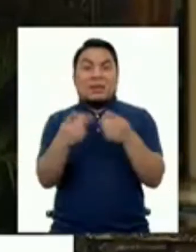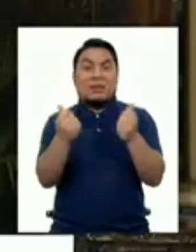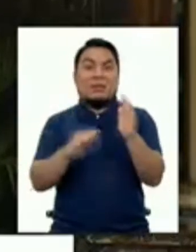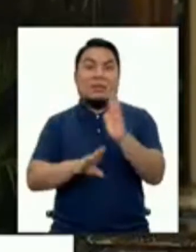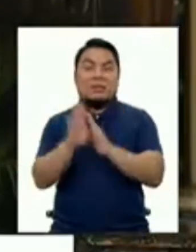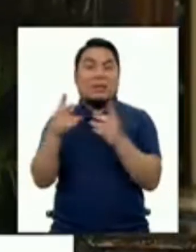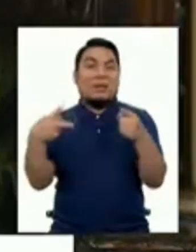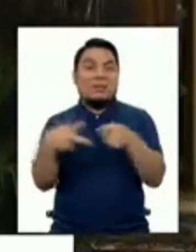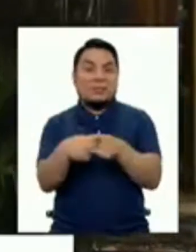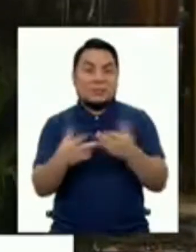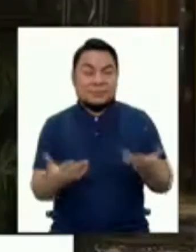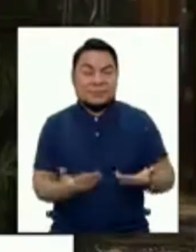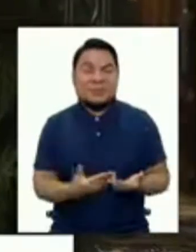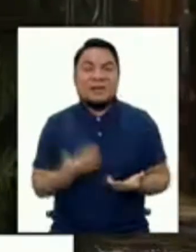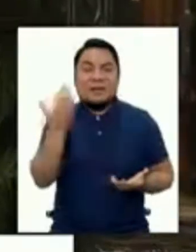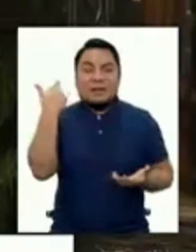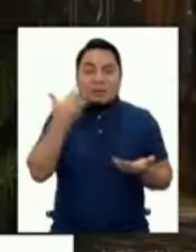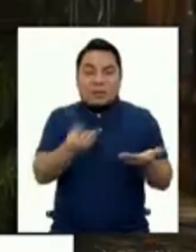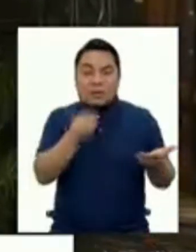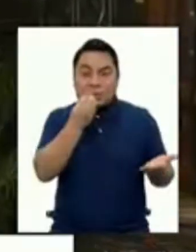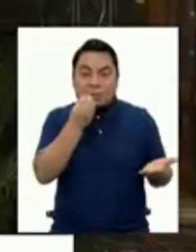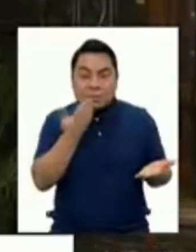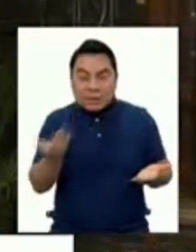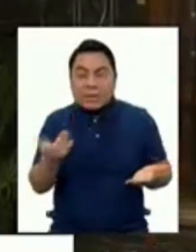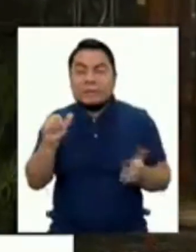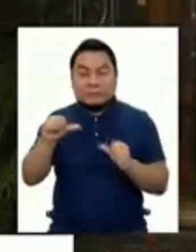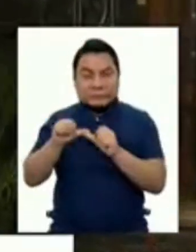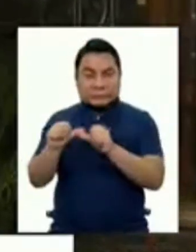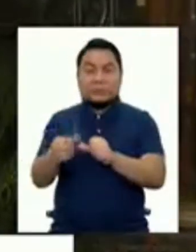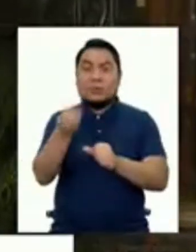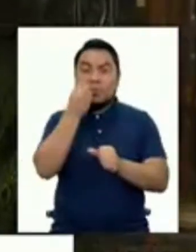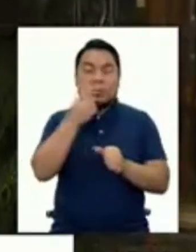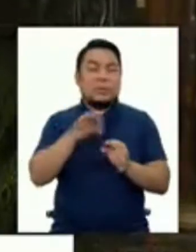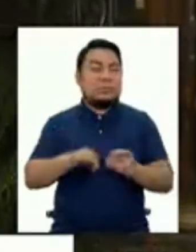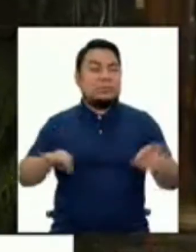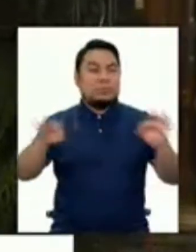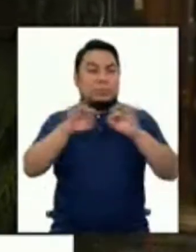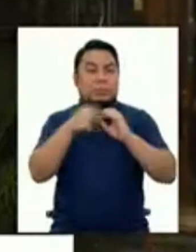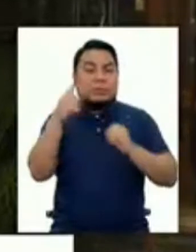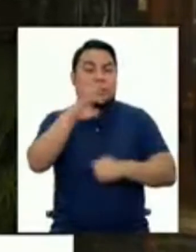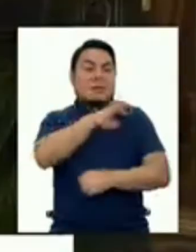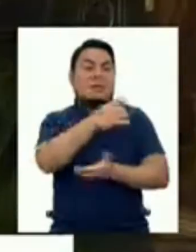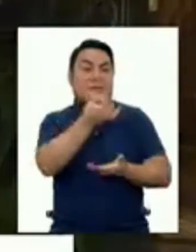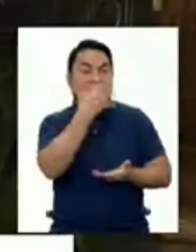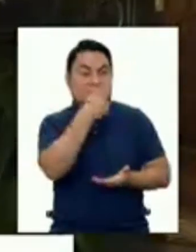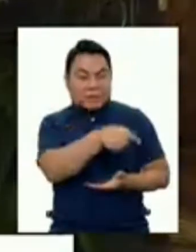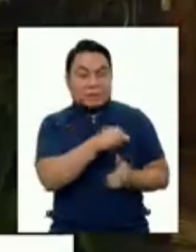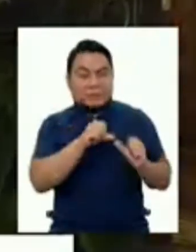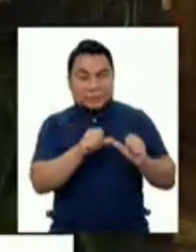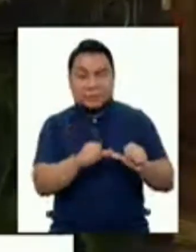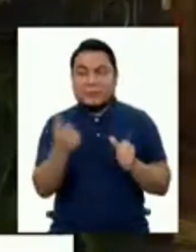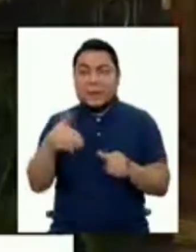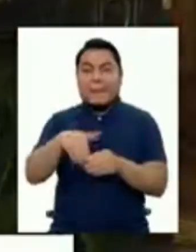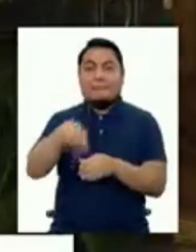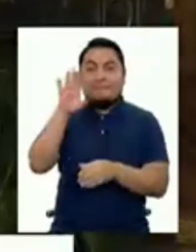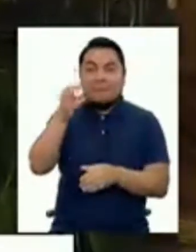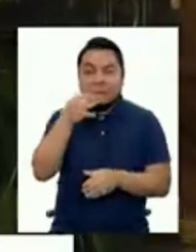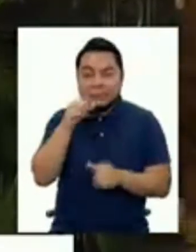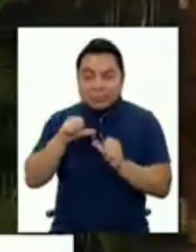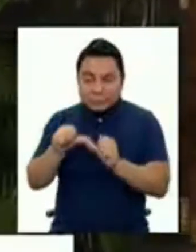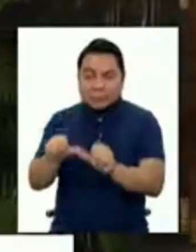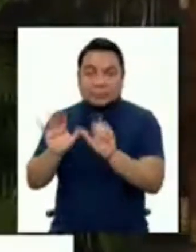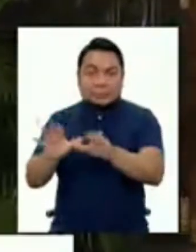indispensable. Productos de primera necesidad, productos alimenticios, farmacéuticos, el sistema bancario, que siga